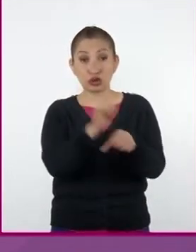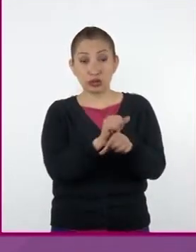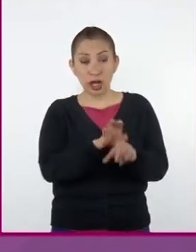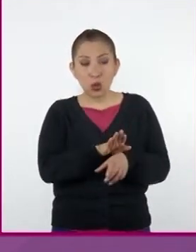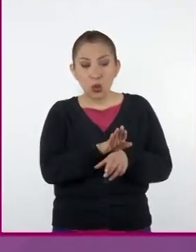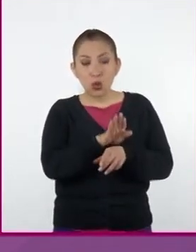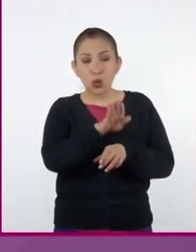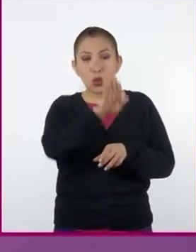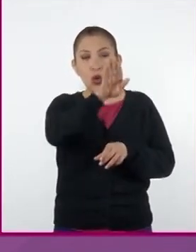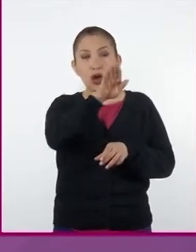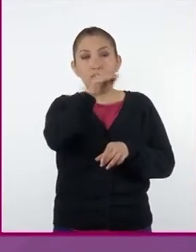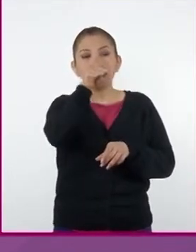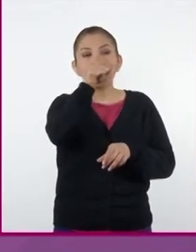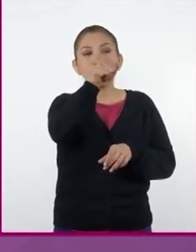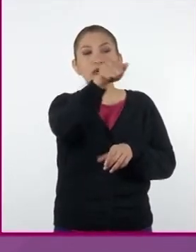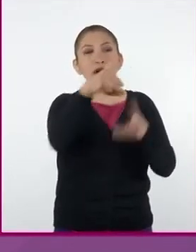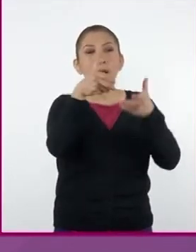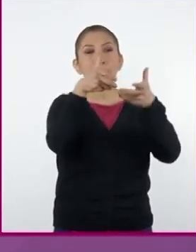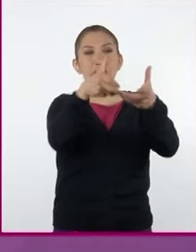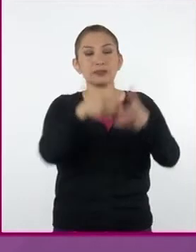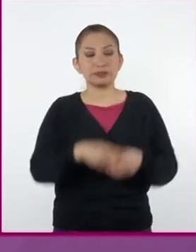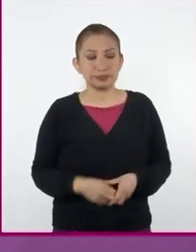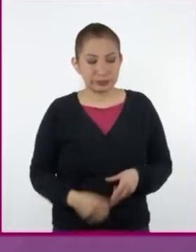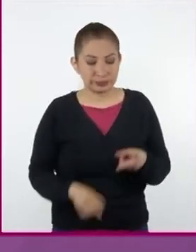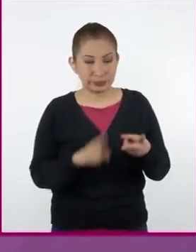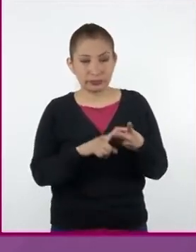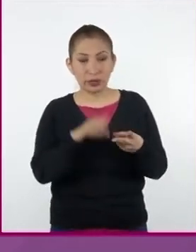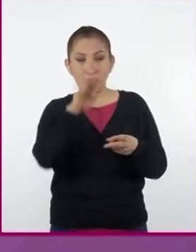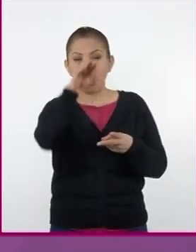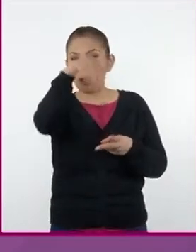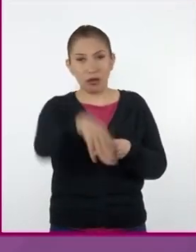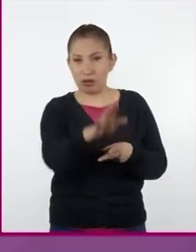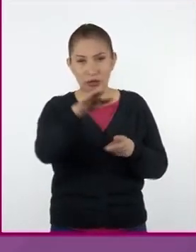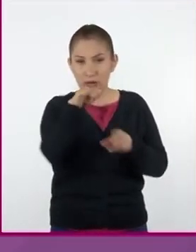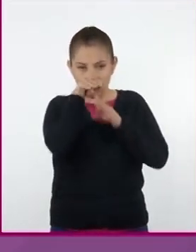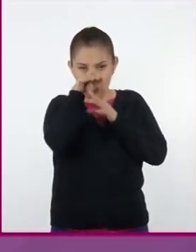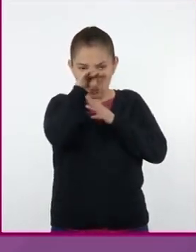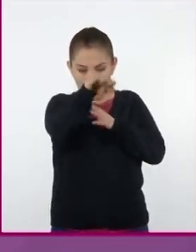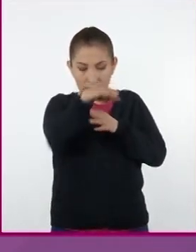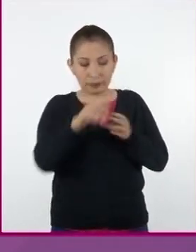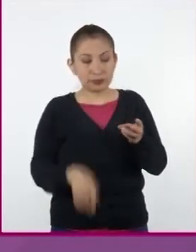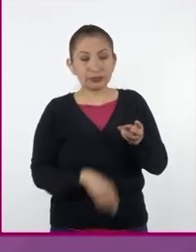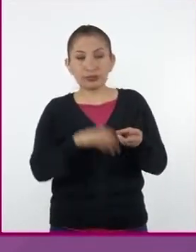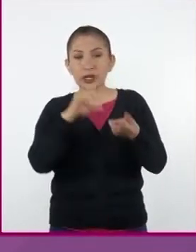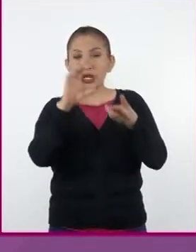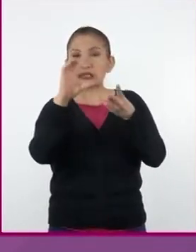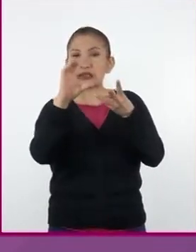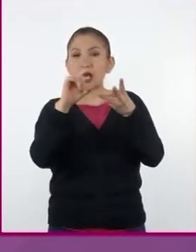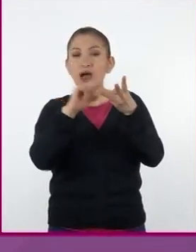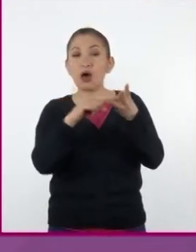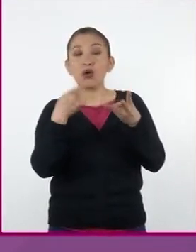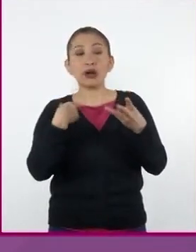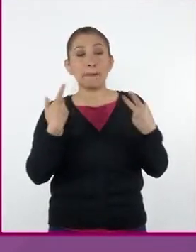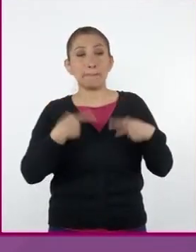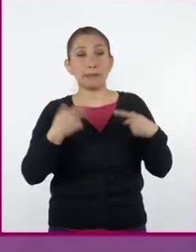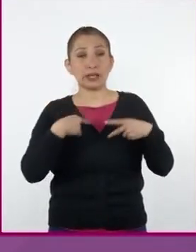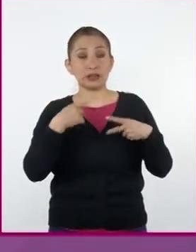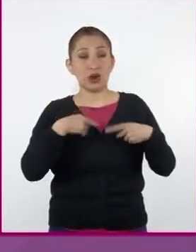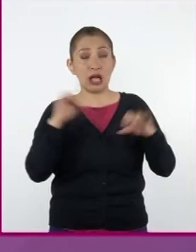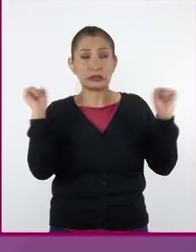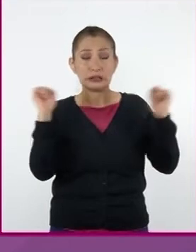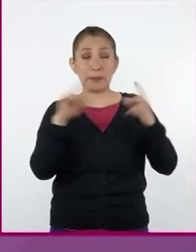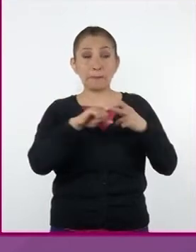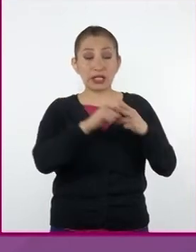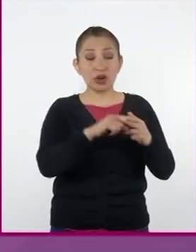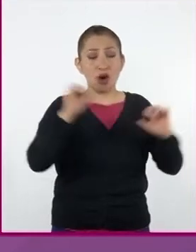una loma y luego el camino se vuelve recto, sin subidas ni bajadas. Inciso C, un corredor inició su carrera